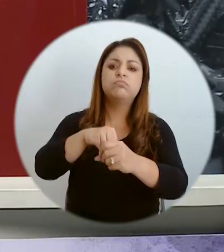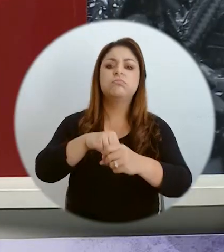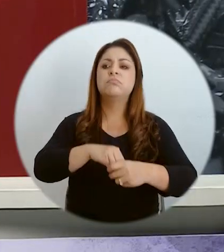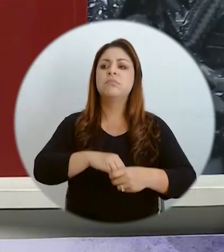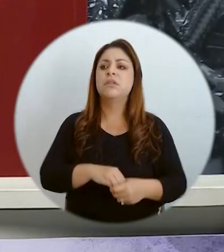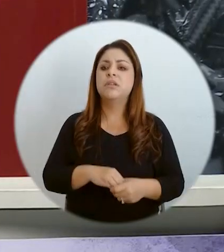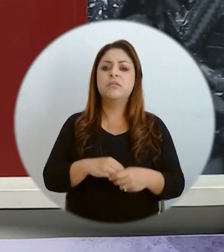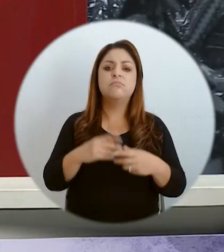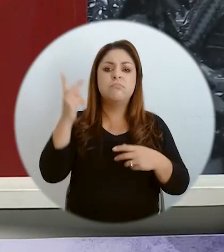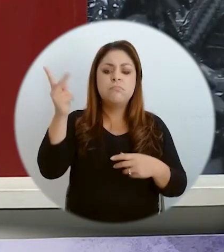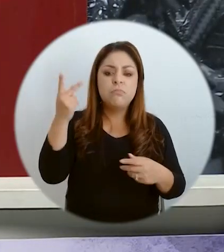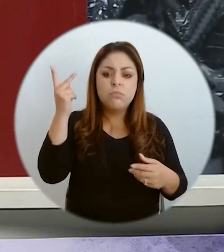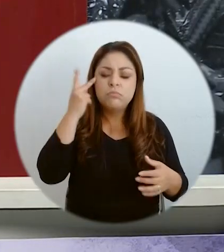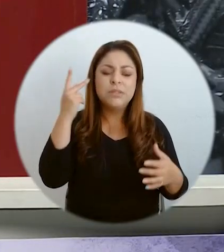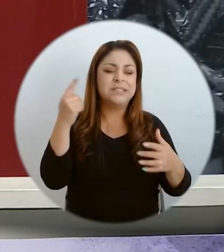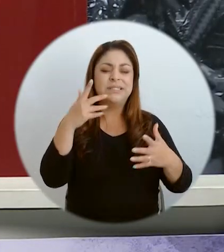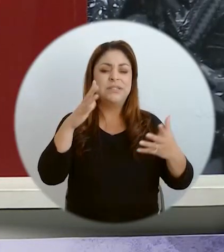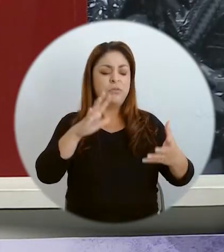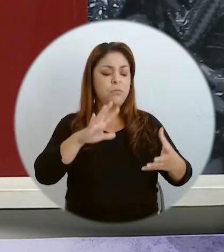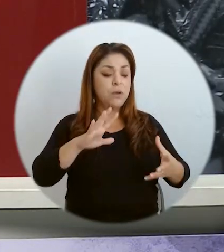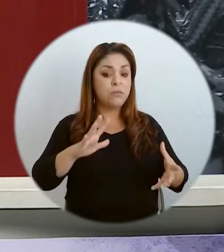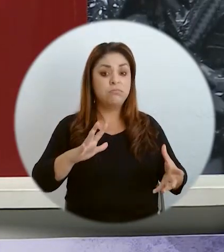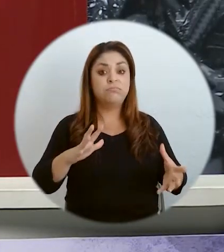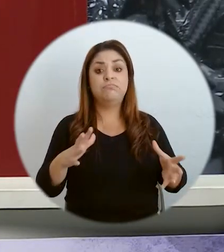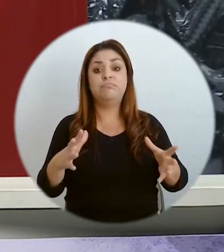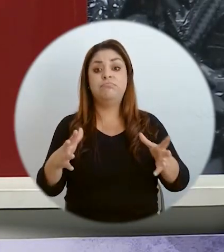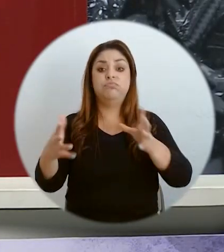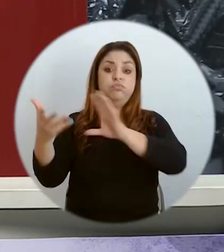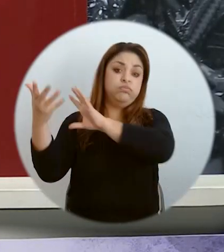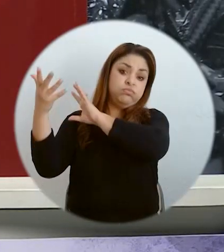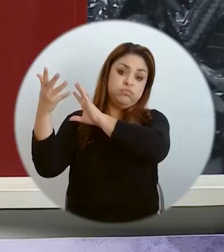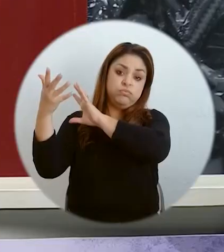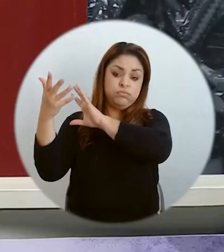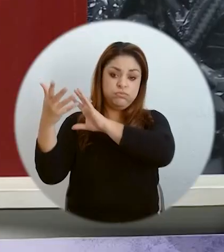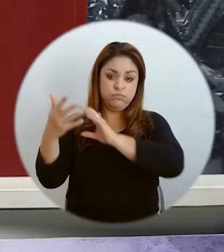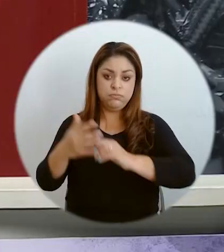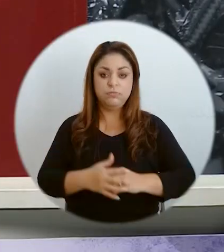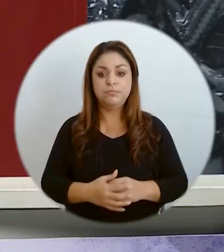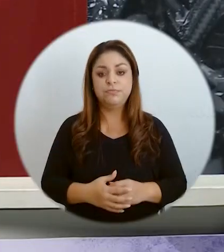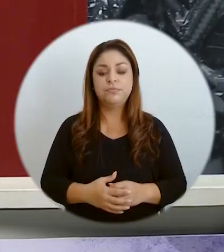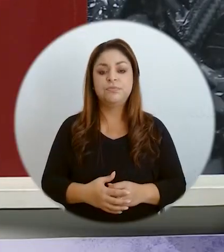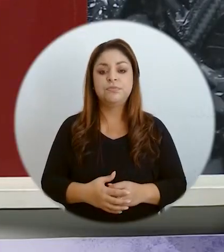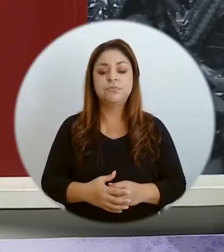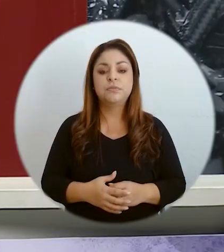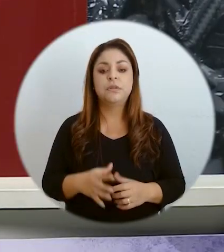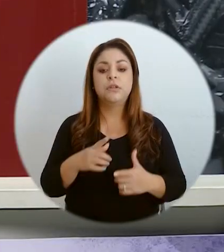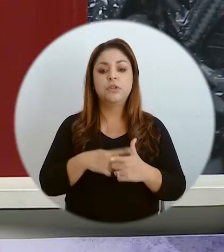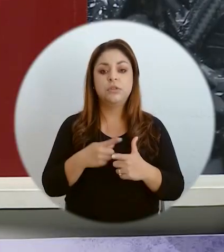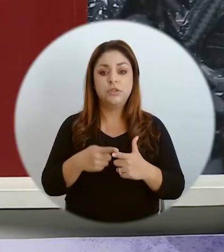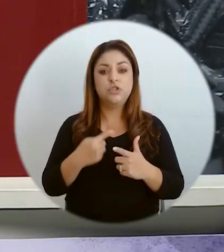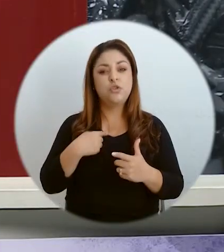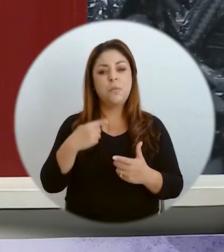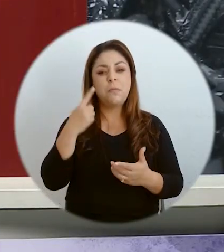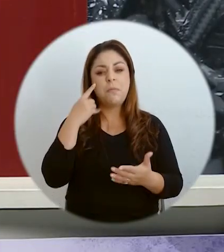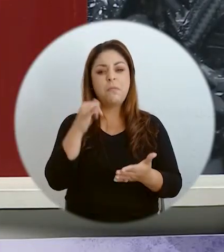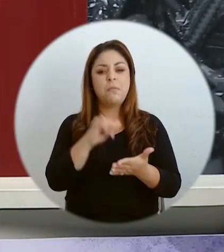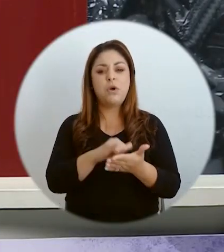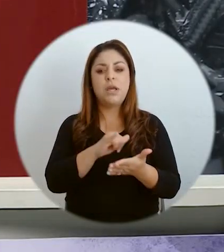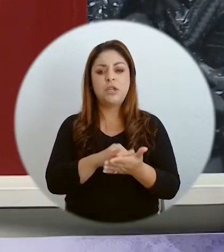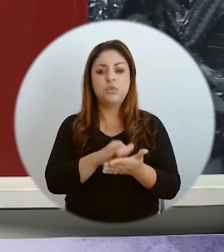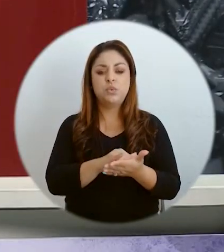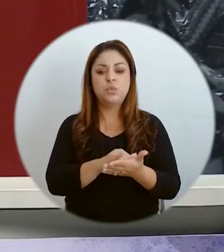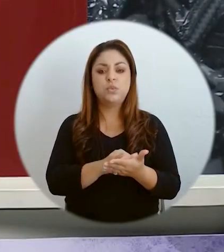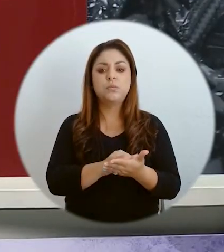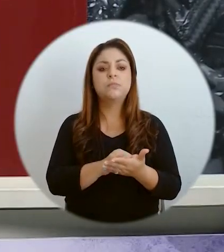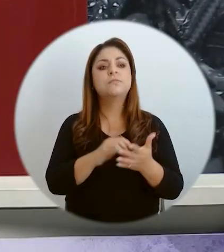social, política y económica. Y entonces lo que hay es una vuelta, por eso en mi primera intervención hacía referencia a